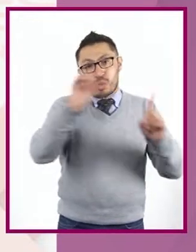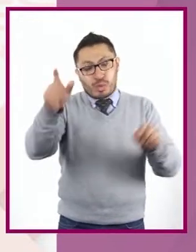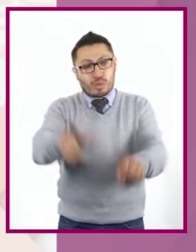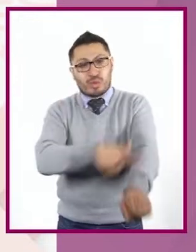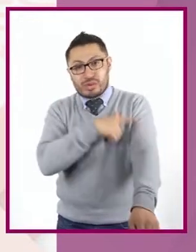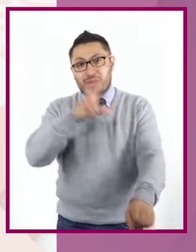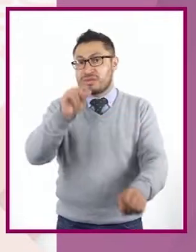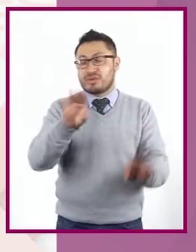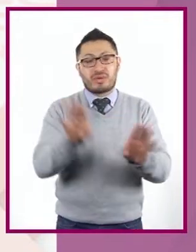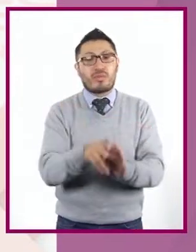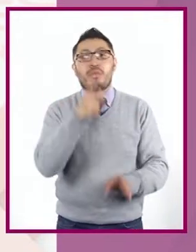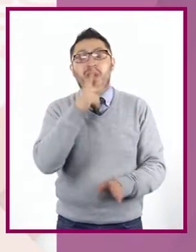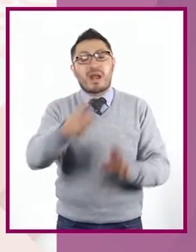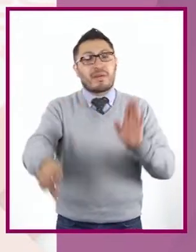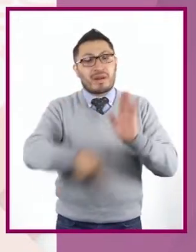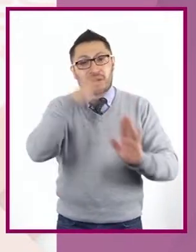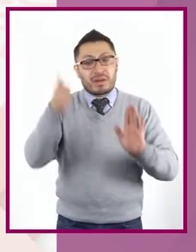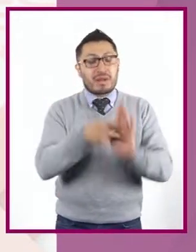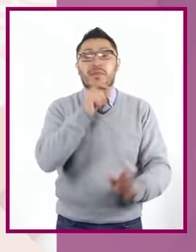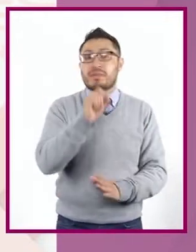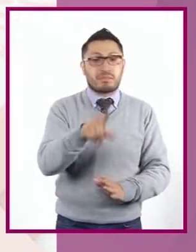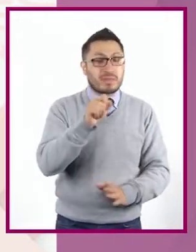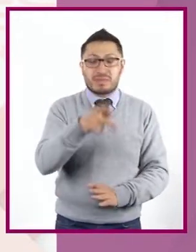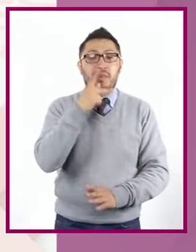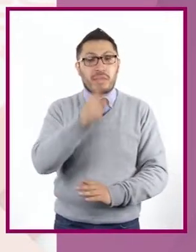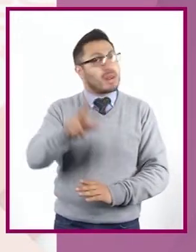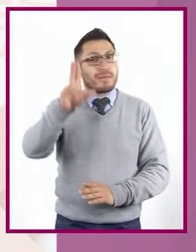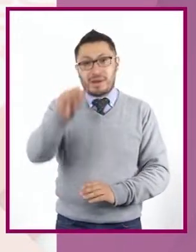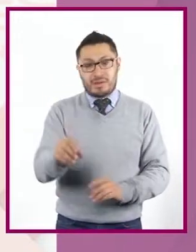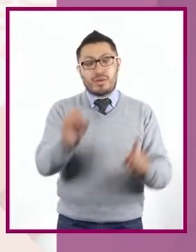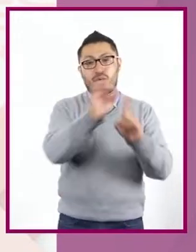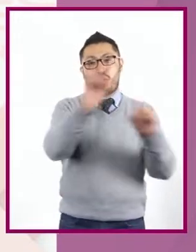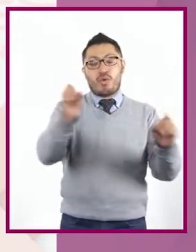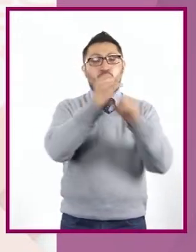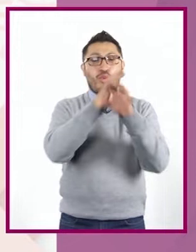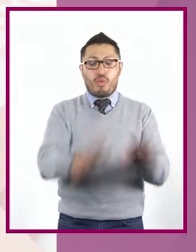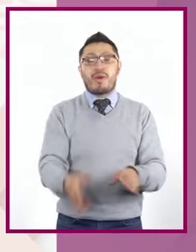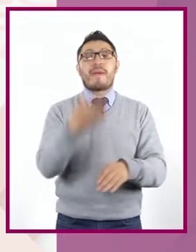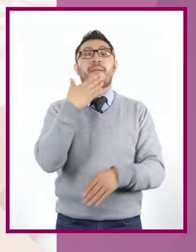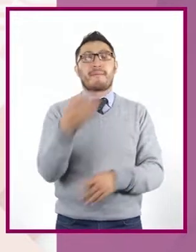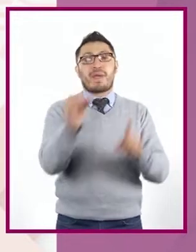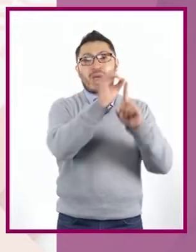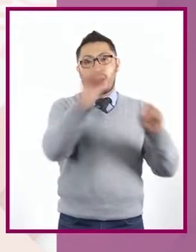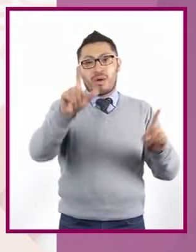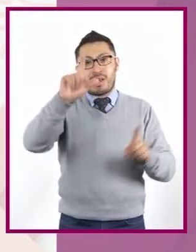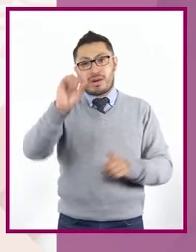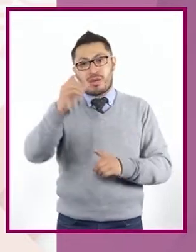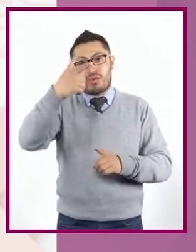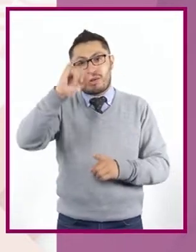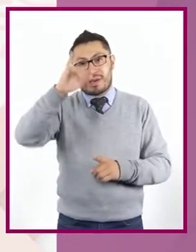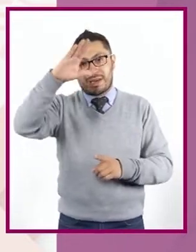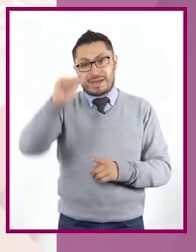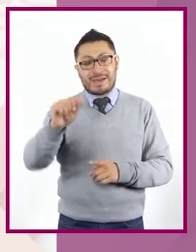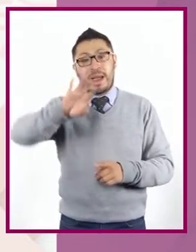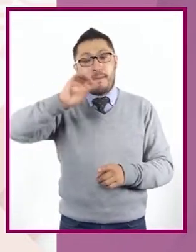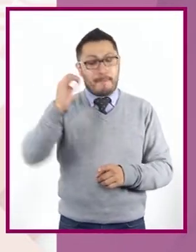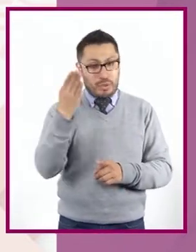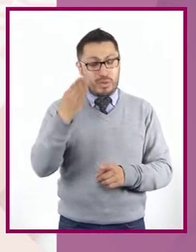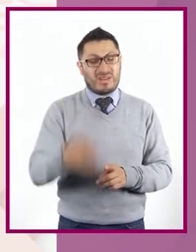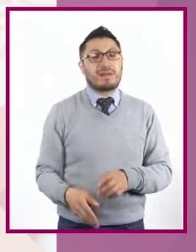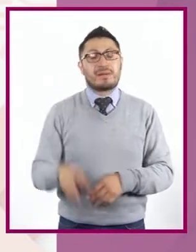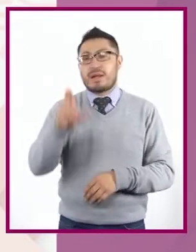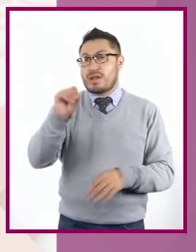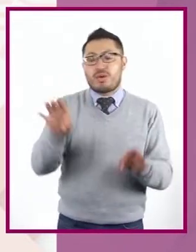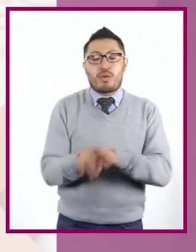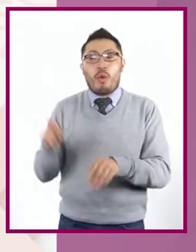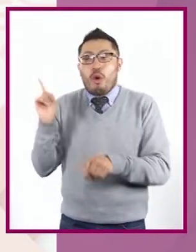repeticiones de palabras. La información está bien estructurada y tiene un orden lógico. No hay omisiones y las